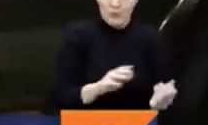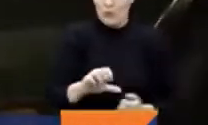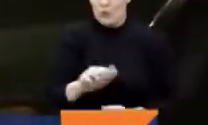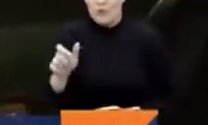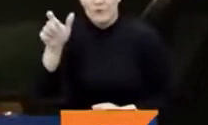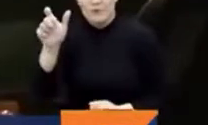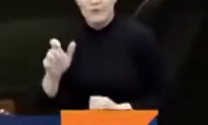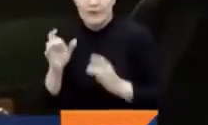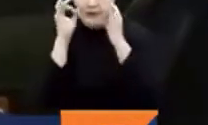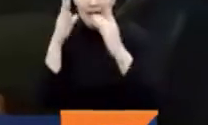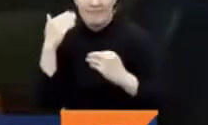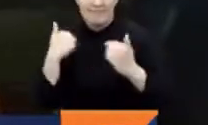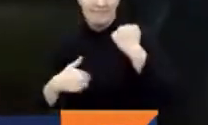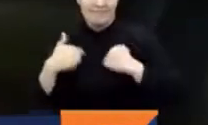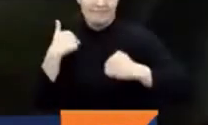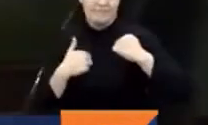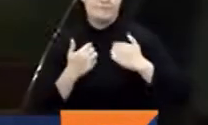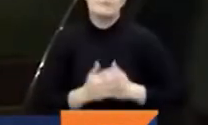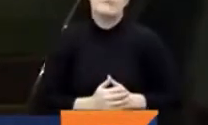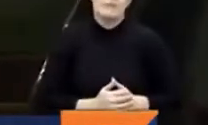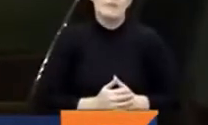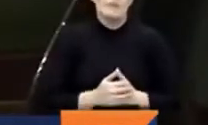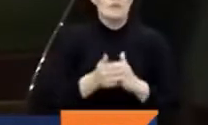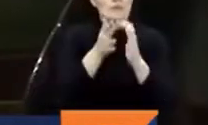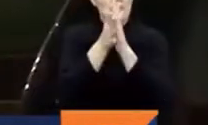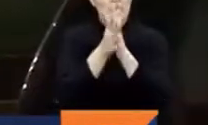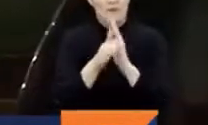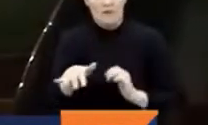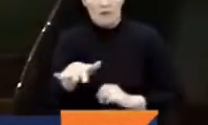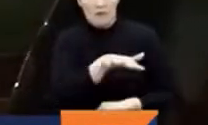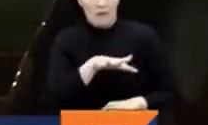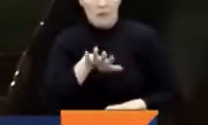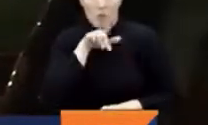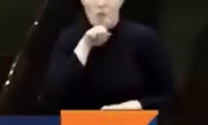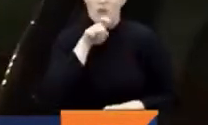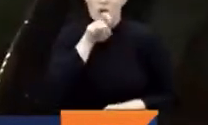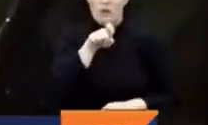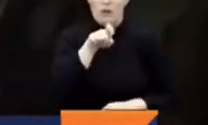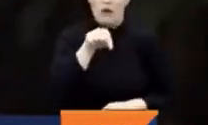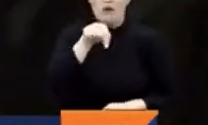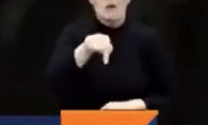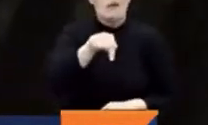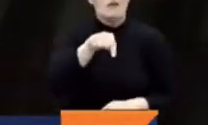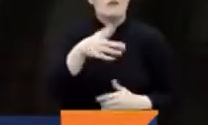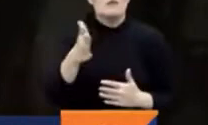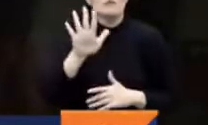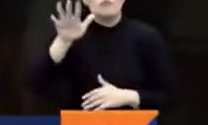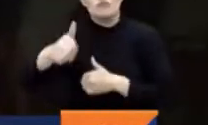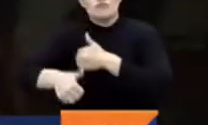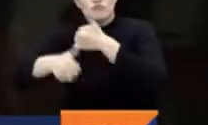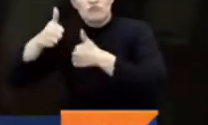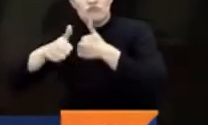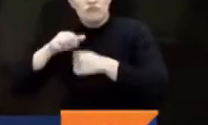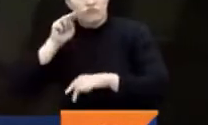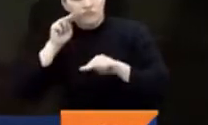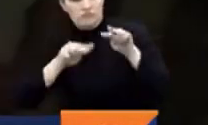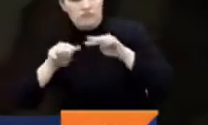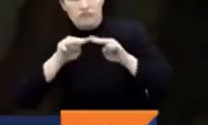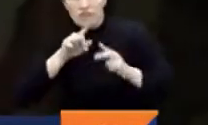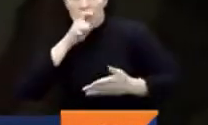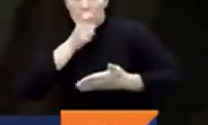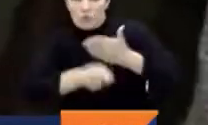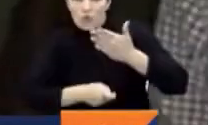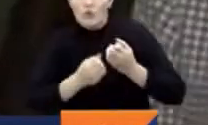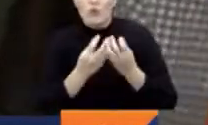persona gravemente herida. Hasta el momento, en toda el área metropolitana de Bucaramanga, según las autoridades de tránsito y transporte, se han impuesto